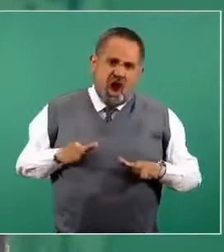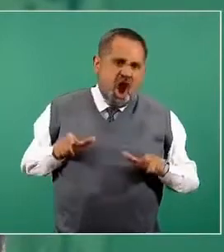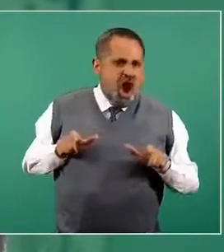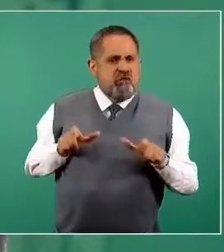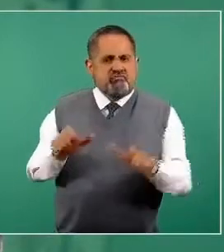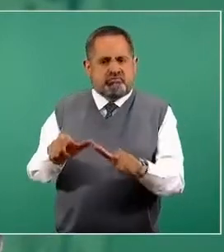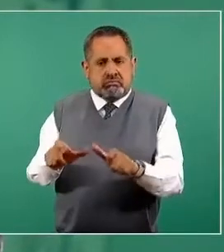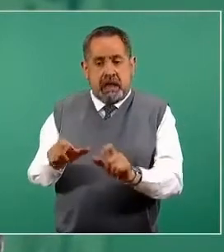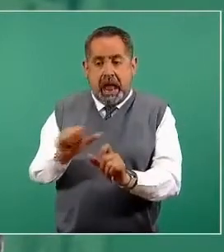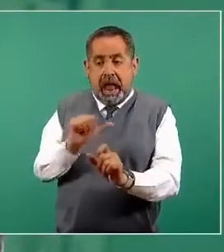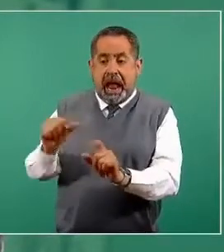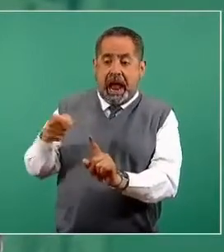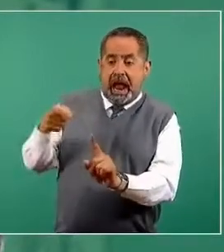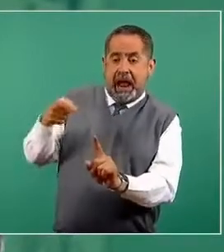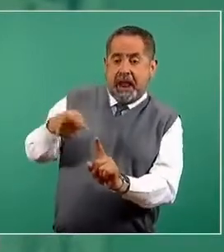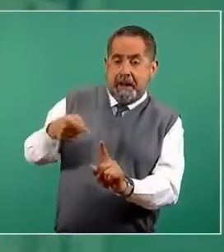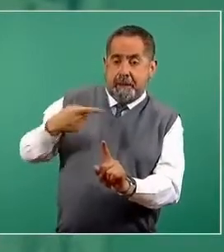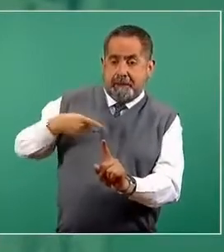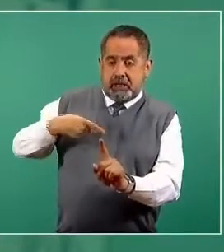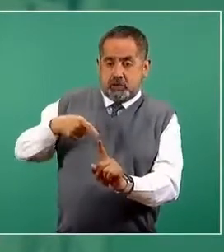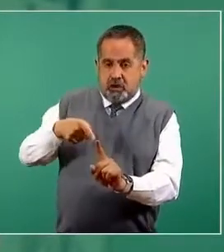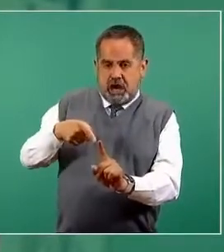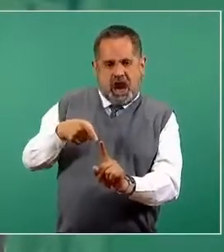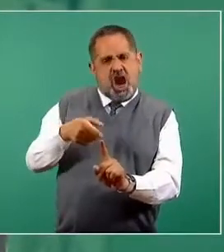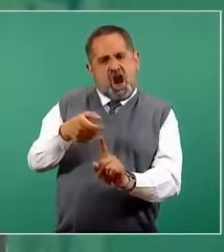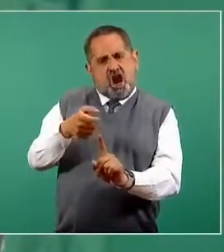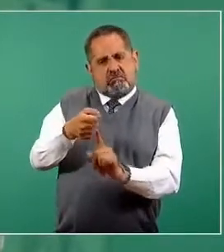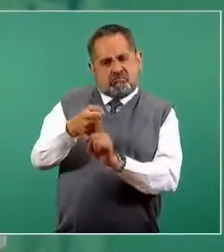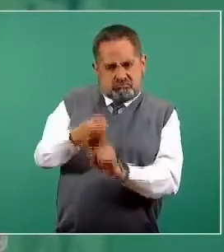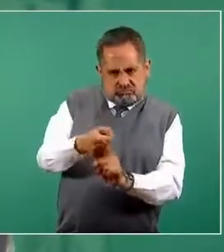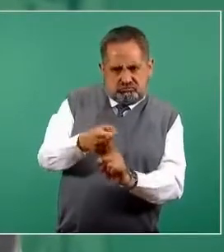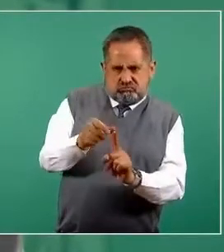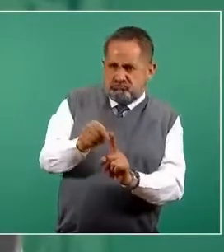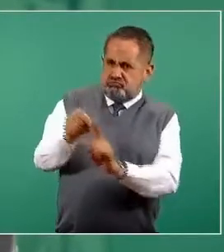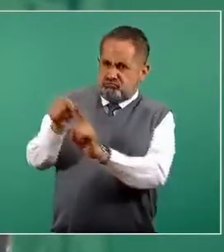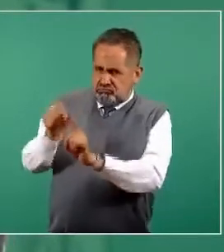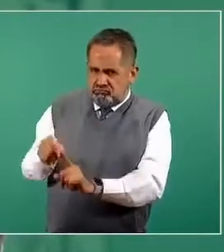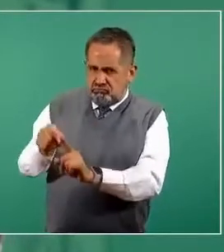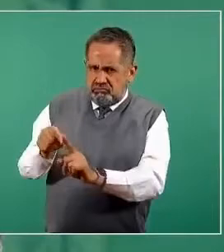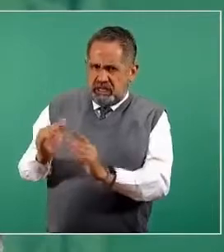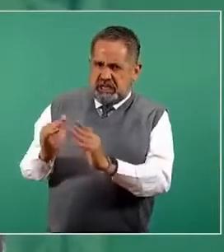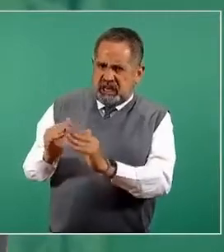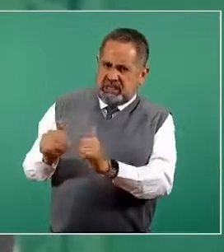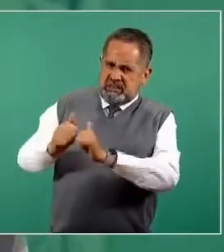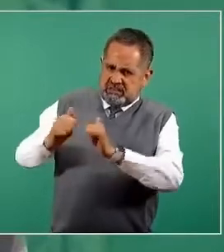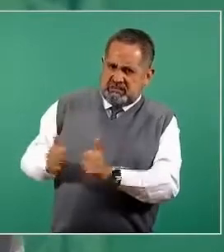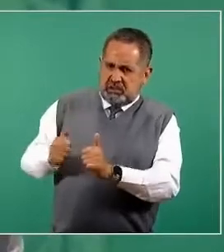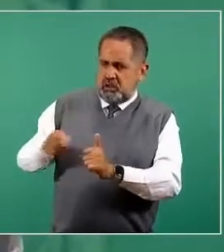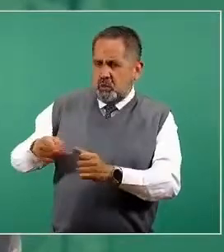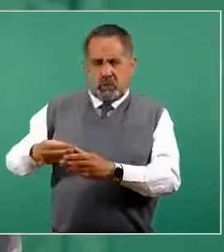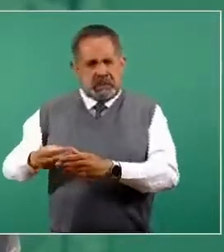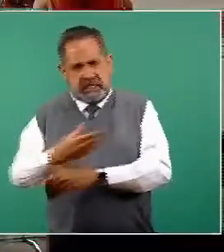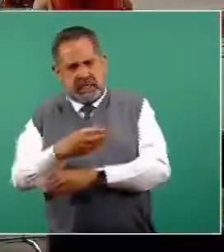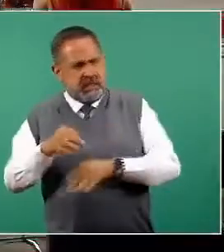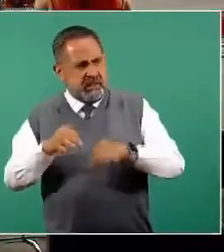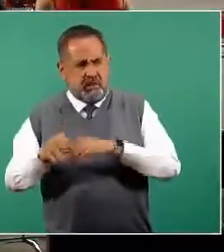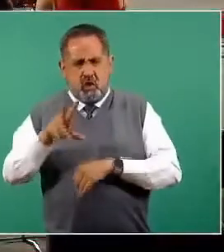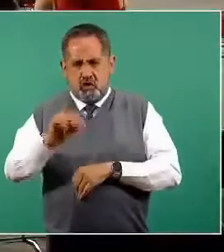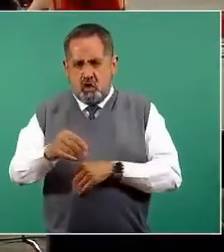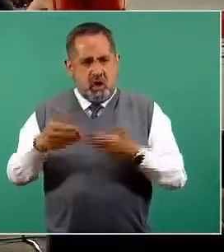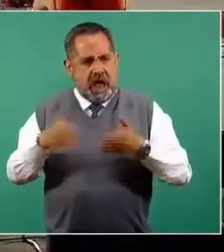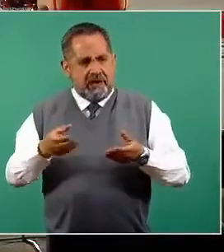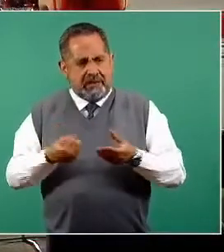dirigidas a las personas. La persona obligada a quedarse en casa, a no ir al trabajo, a no